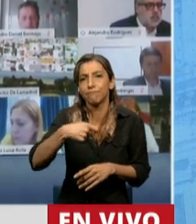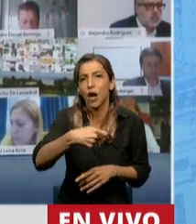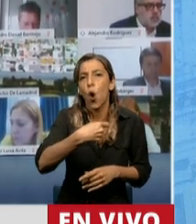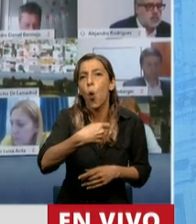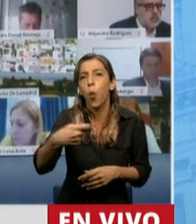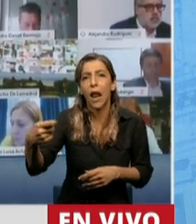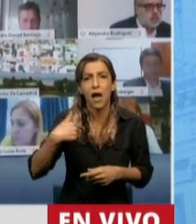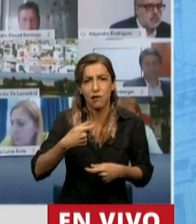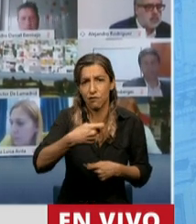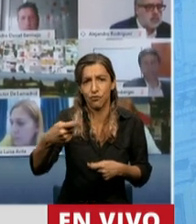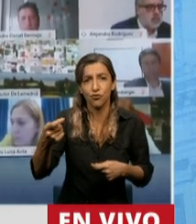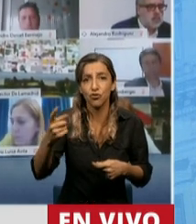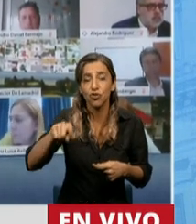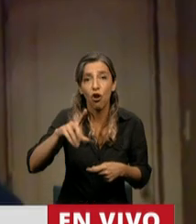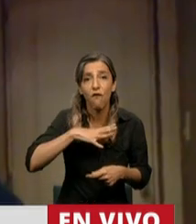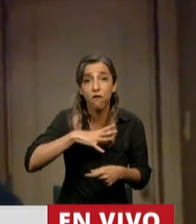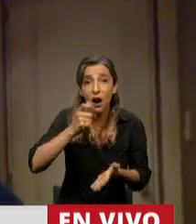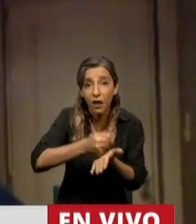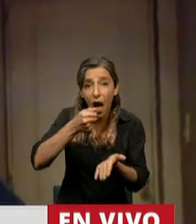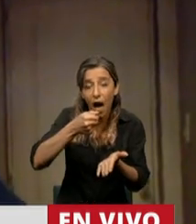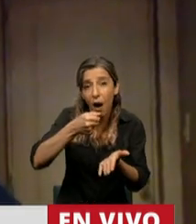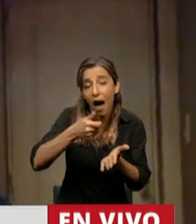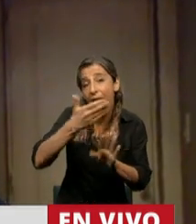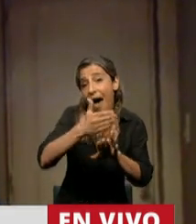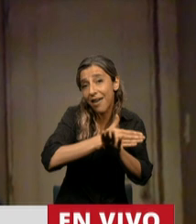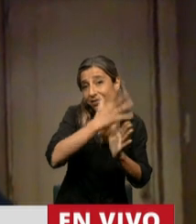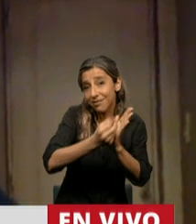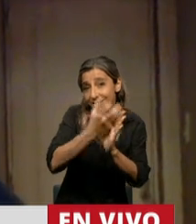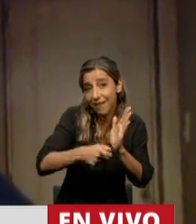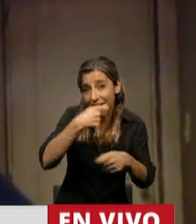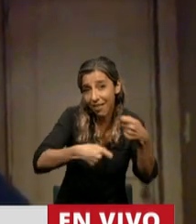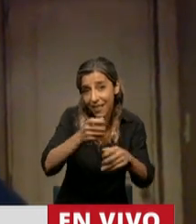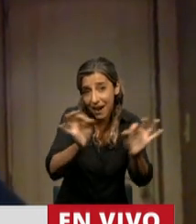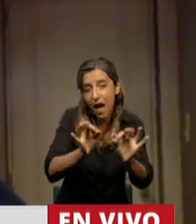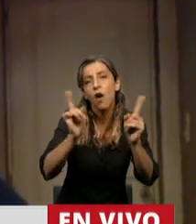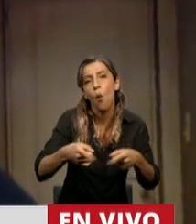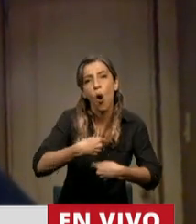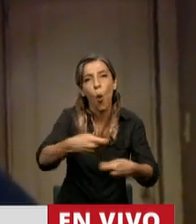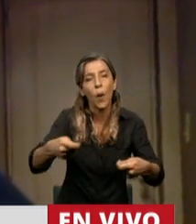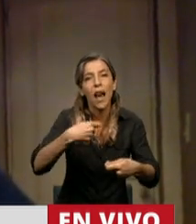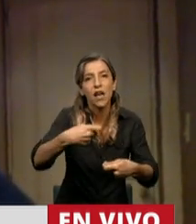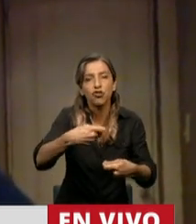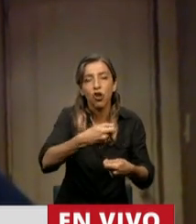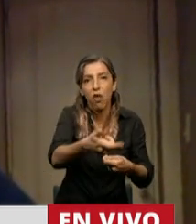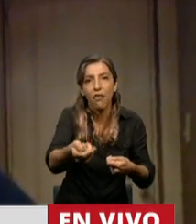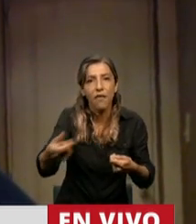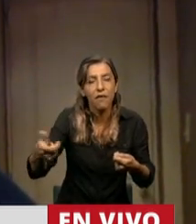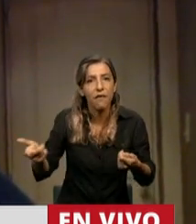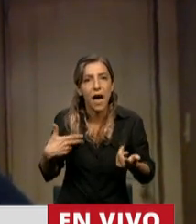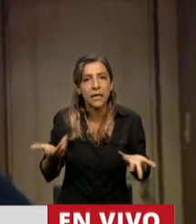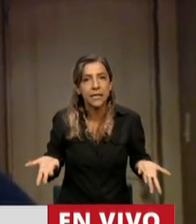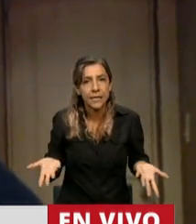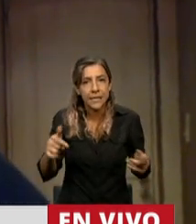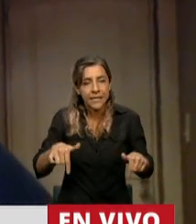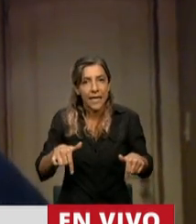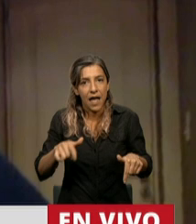reparación histórica que ahora voy como dijo el diputado pastori requiere o exige una reivindicación histórica de